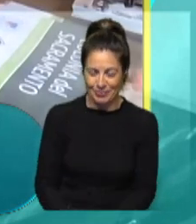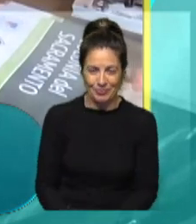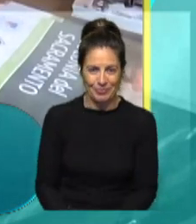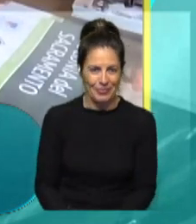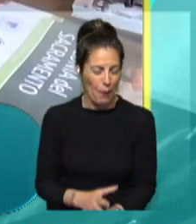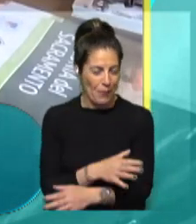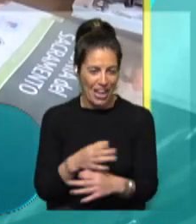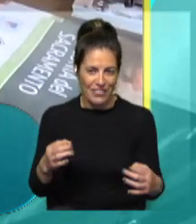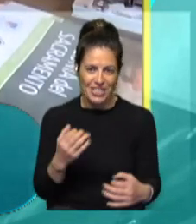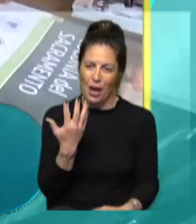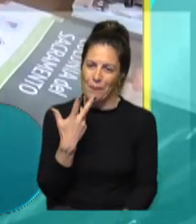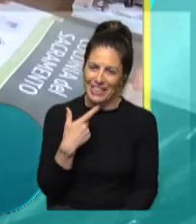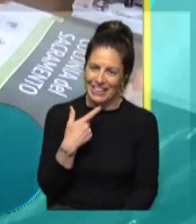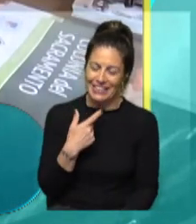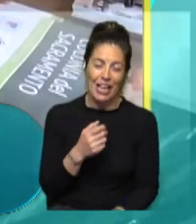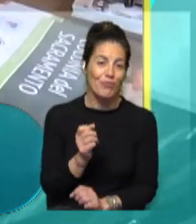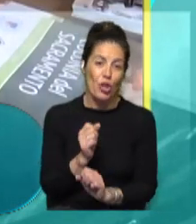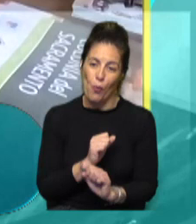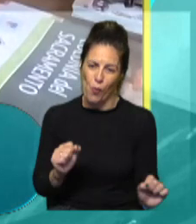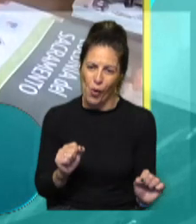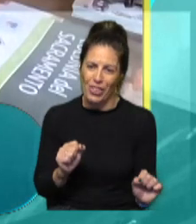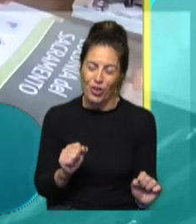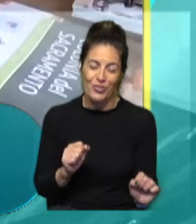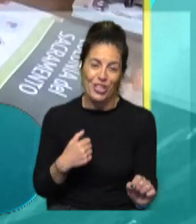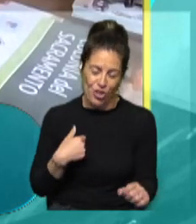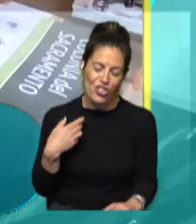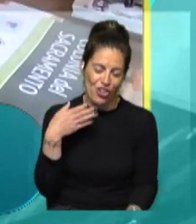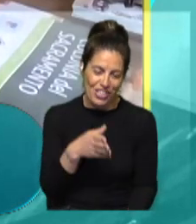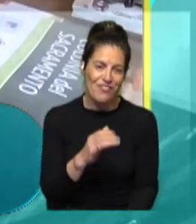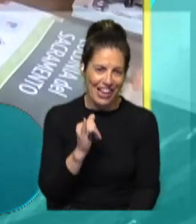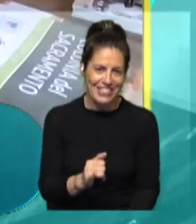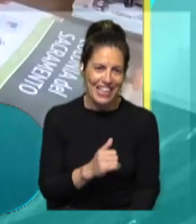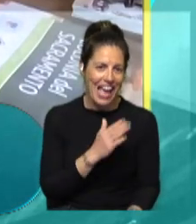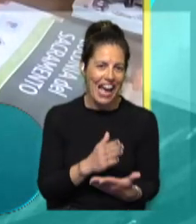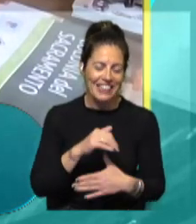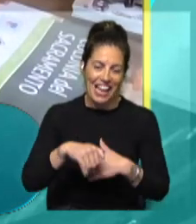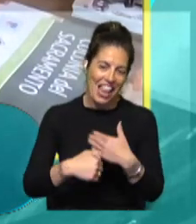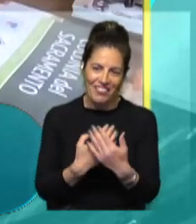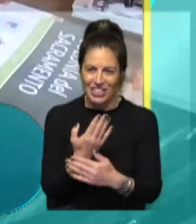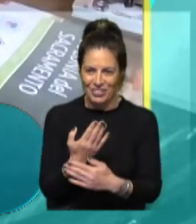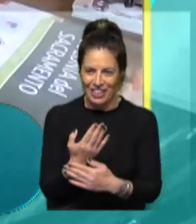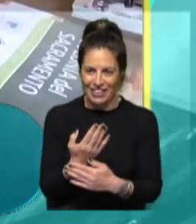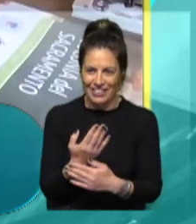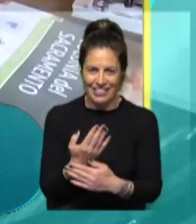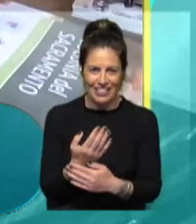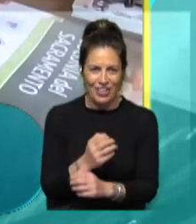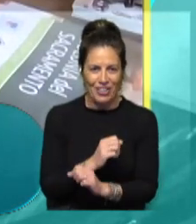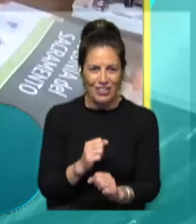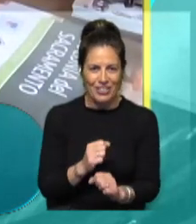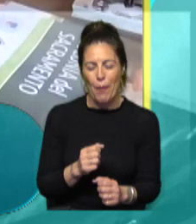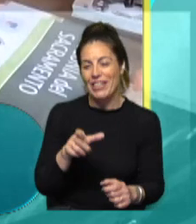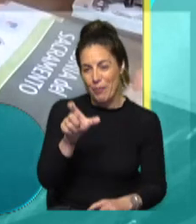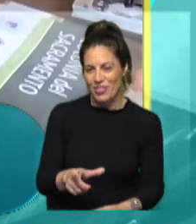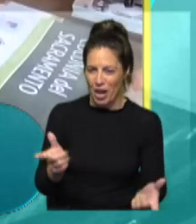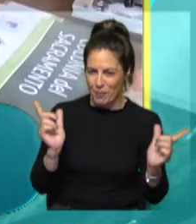maravilla! Me encanta. Diga que no puedo, pero si no, estaba ahí, ¿sabés qué? Hasta el amanecer. Porque además es gente muy